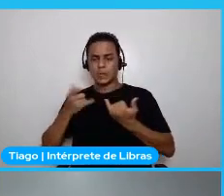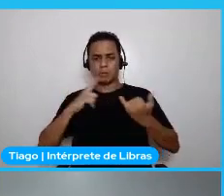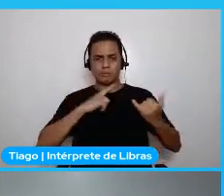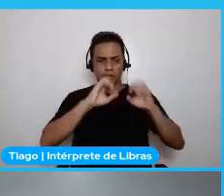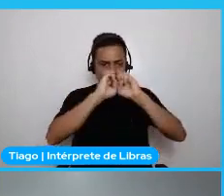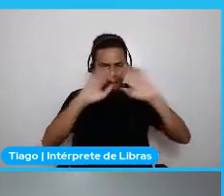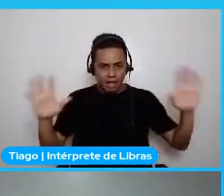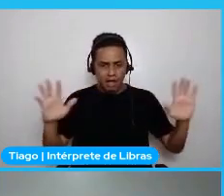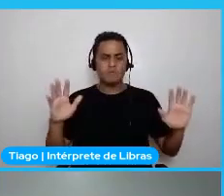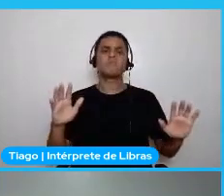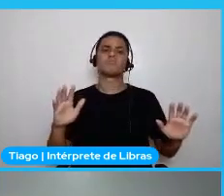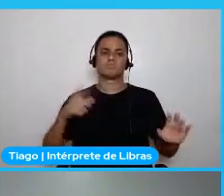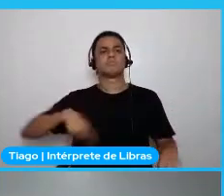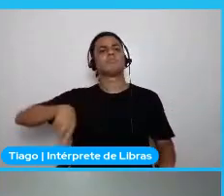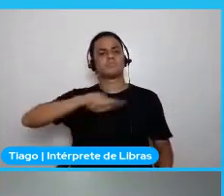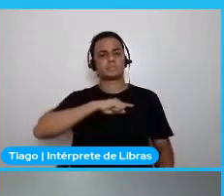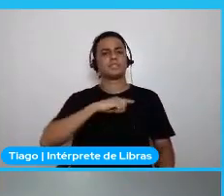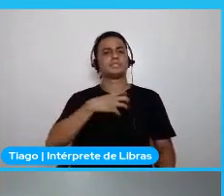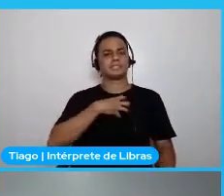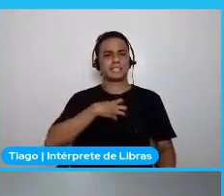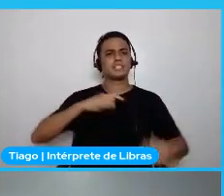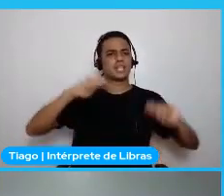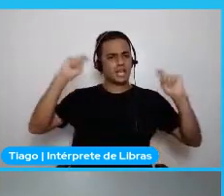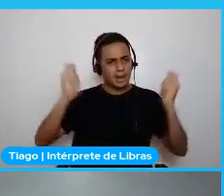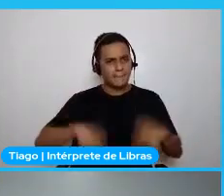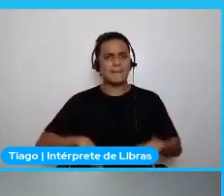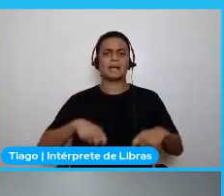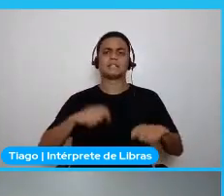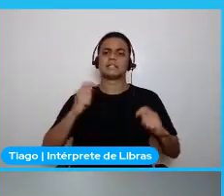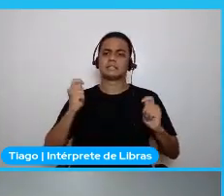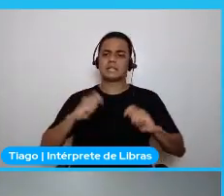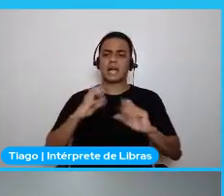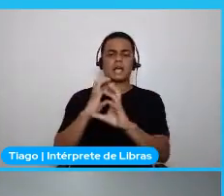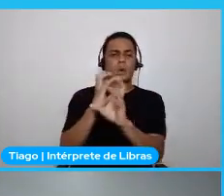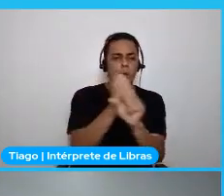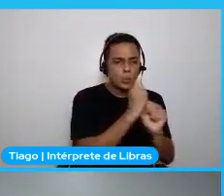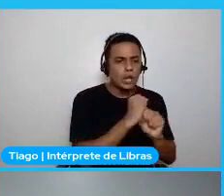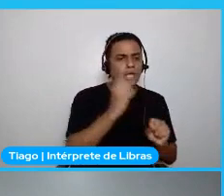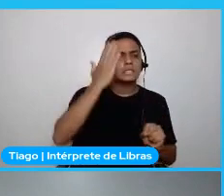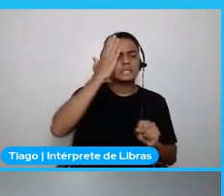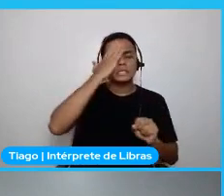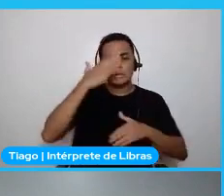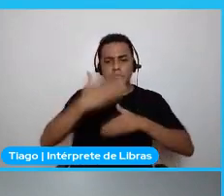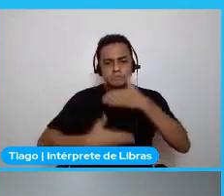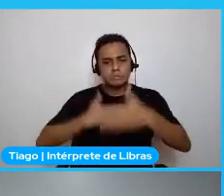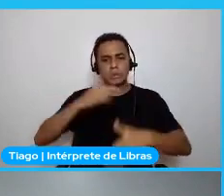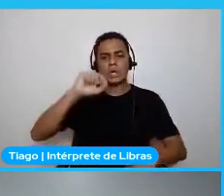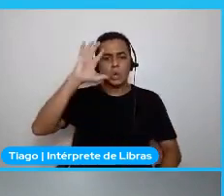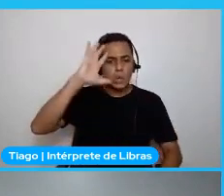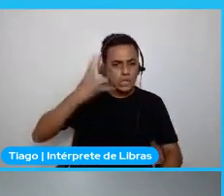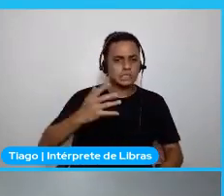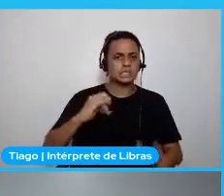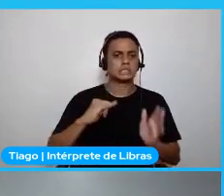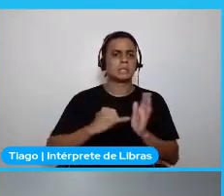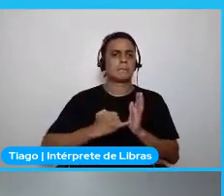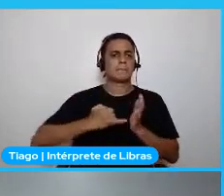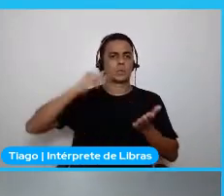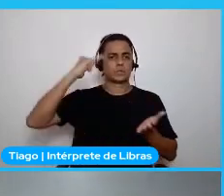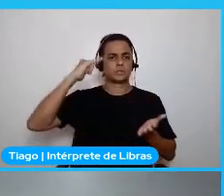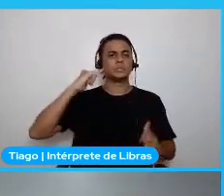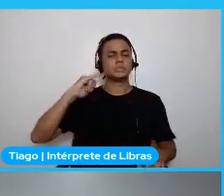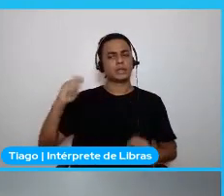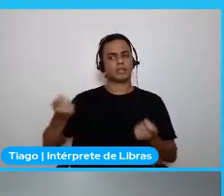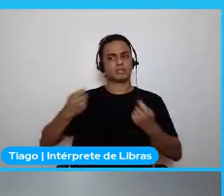más capaces de poder auditar qué está pasando con nuestros impuestos. Nos sentimos